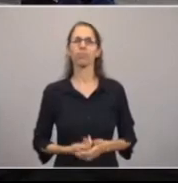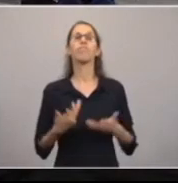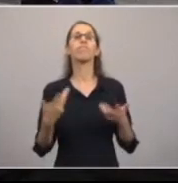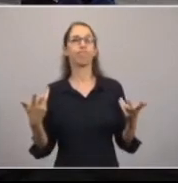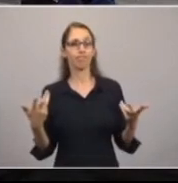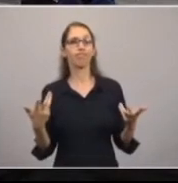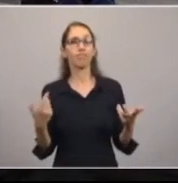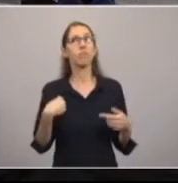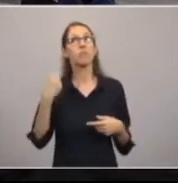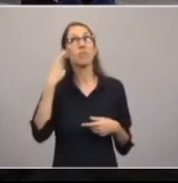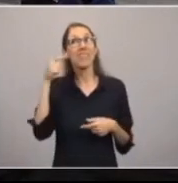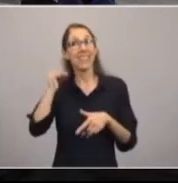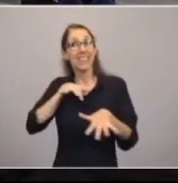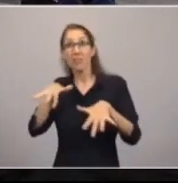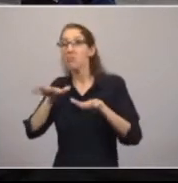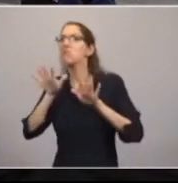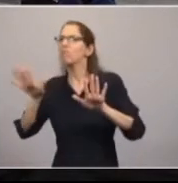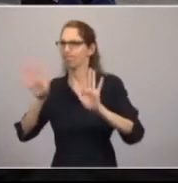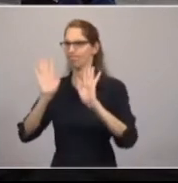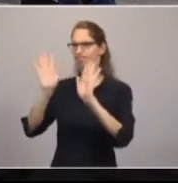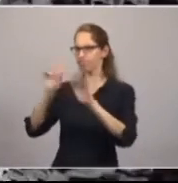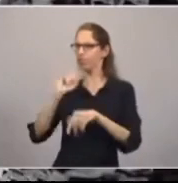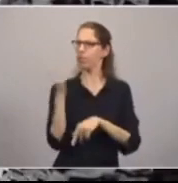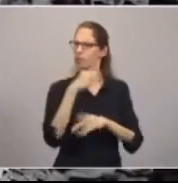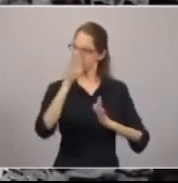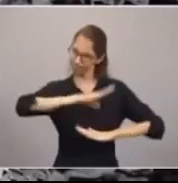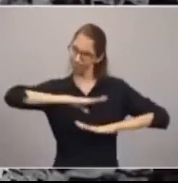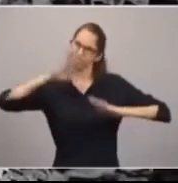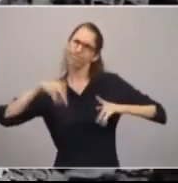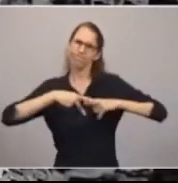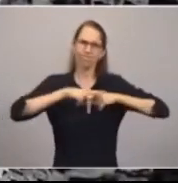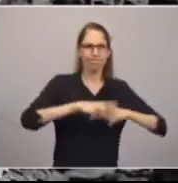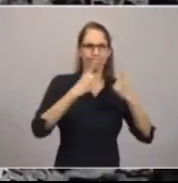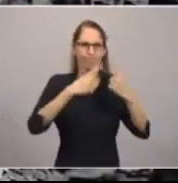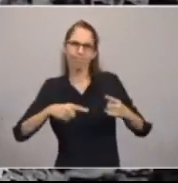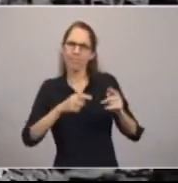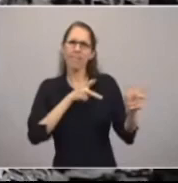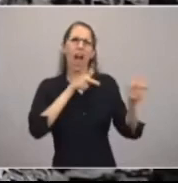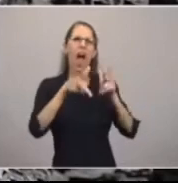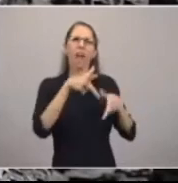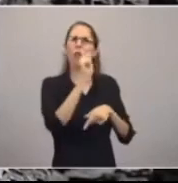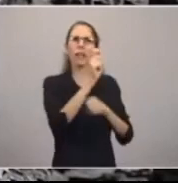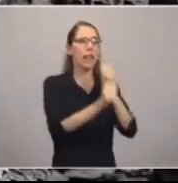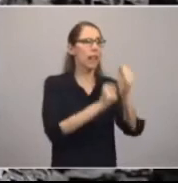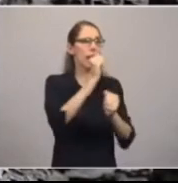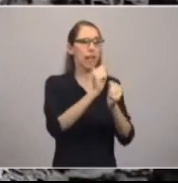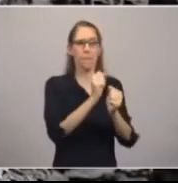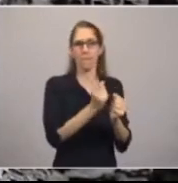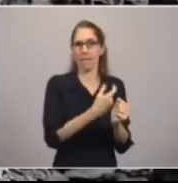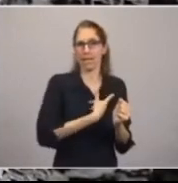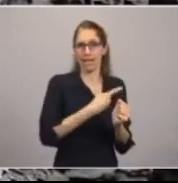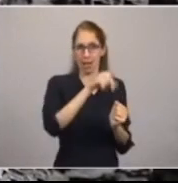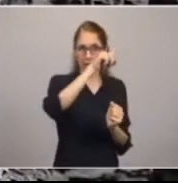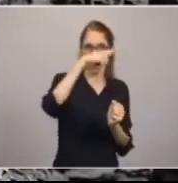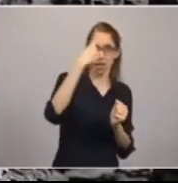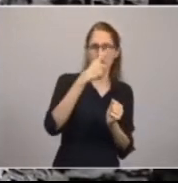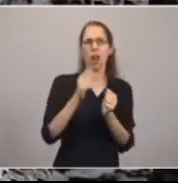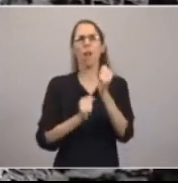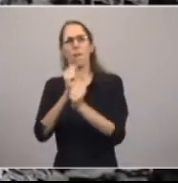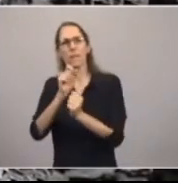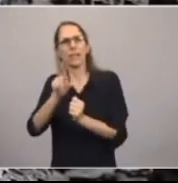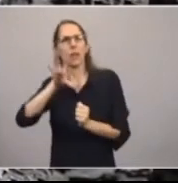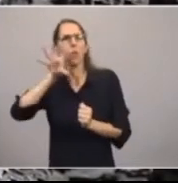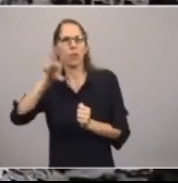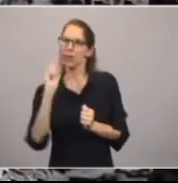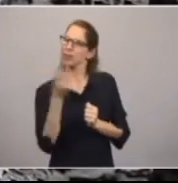Entonces, yo creo que ante esa situación vamos a usar todos los instrumentos, y le hablo a los empresarios nacionales, a los empresarios bonaerenses, todos los instrumentos